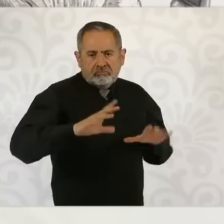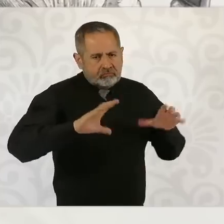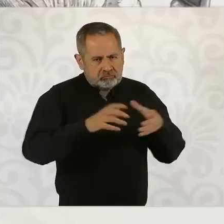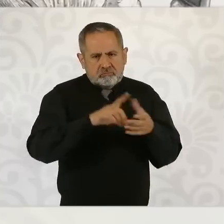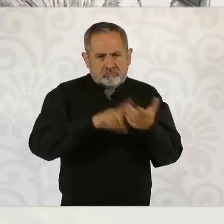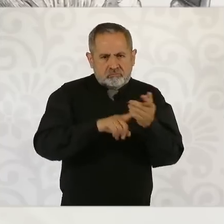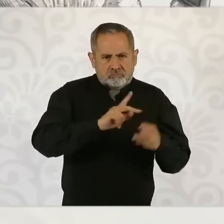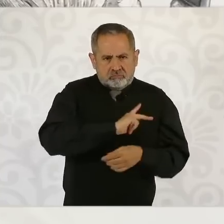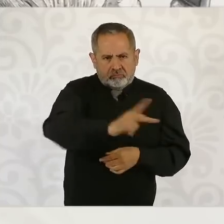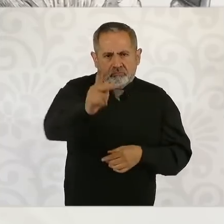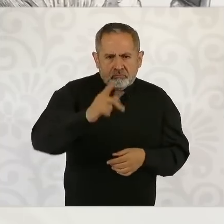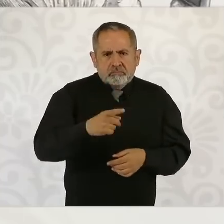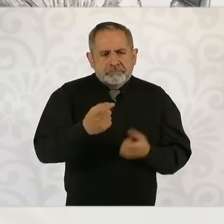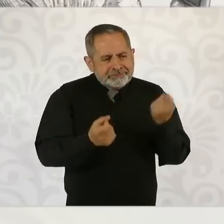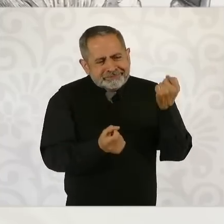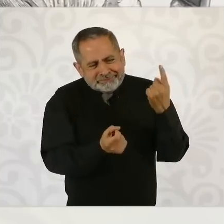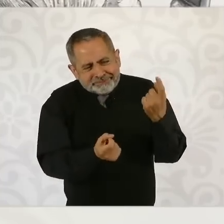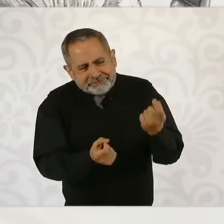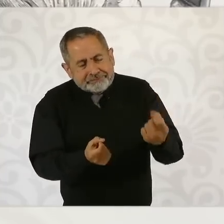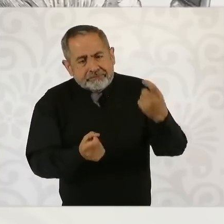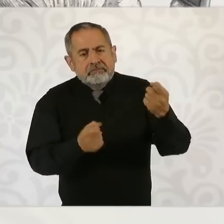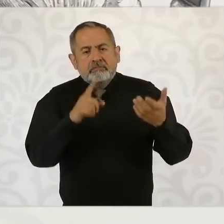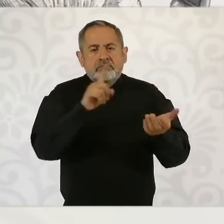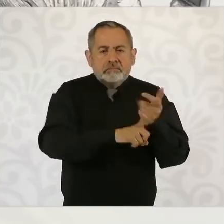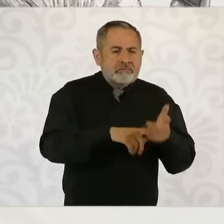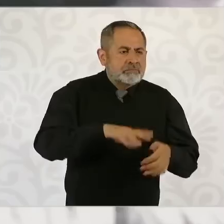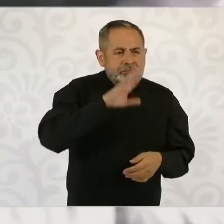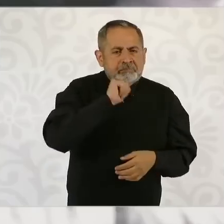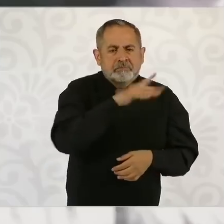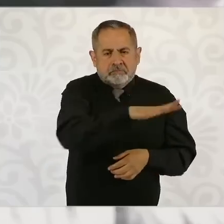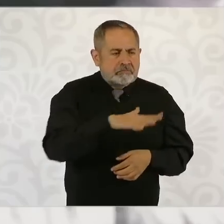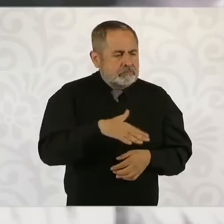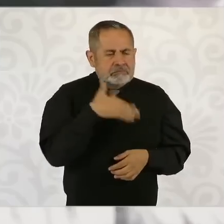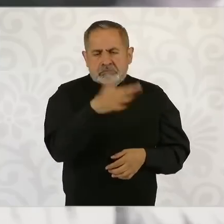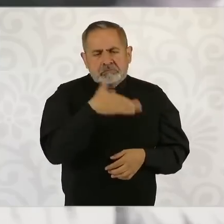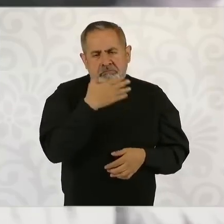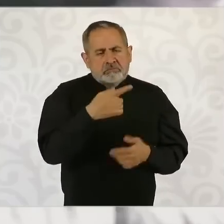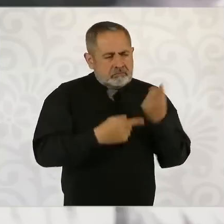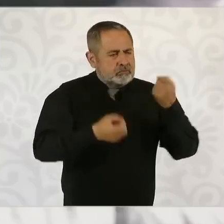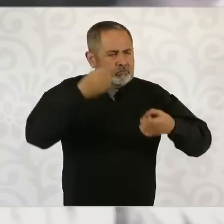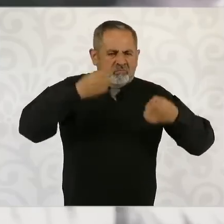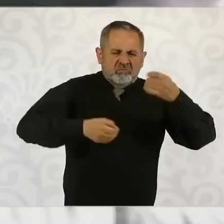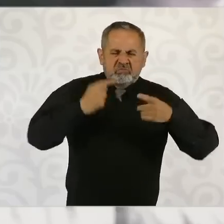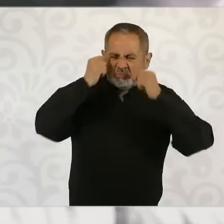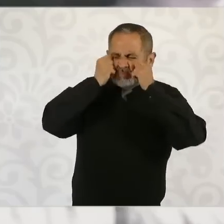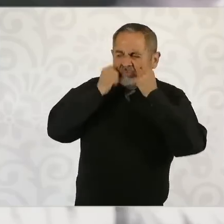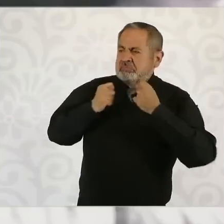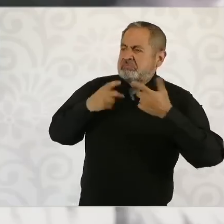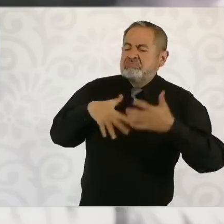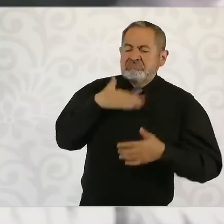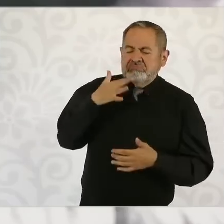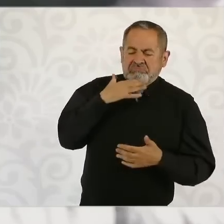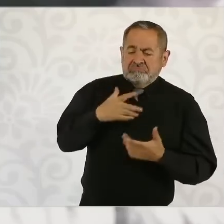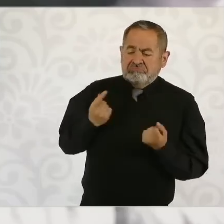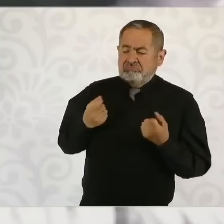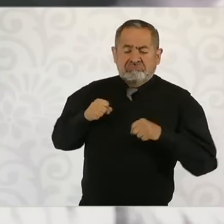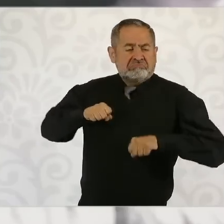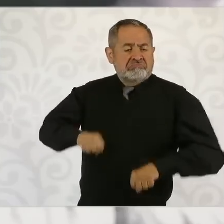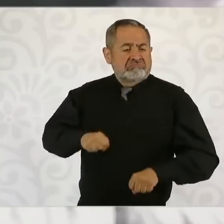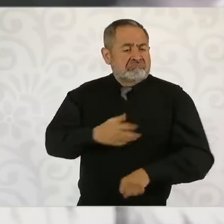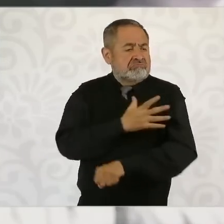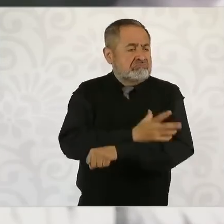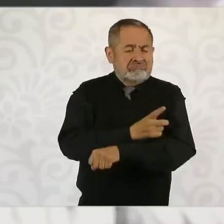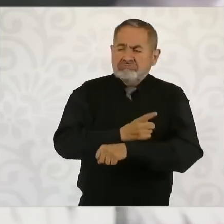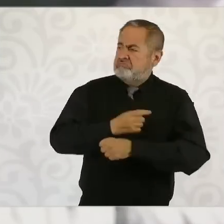Poder Judicial. Son personas que han actuado en ese ejercicio, en esas funciones, abusando de su poder